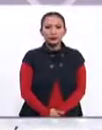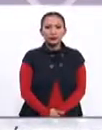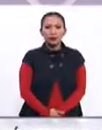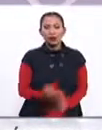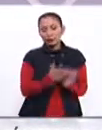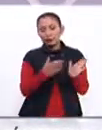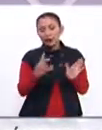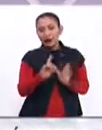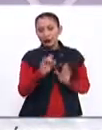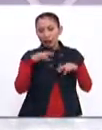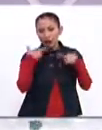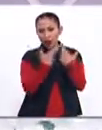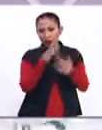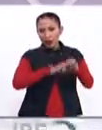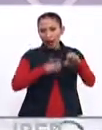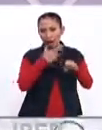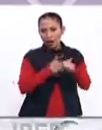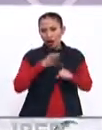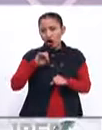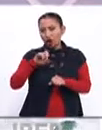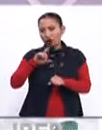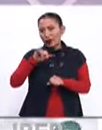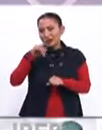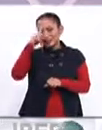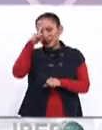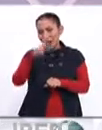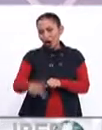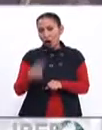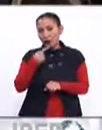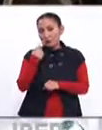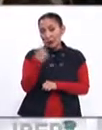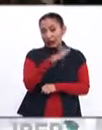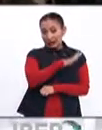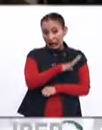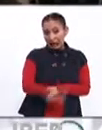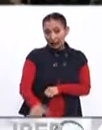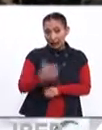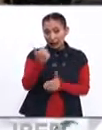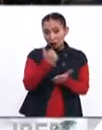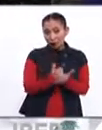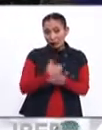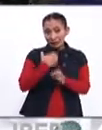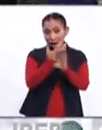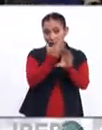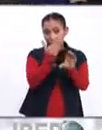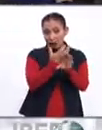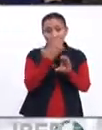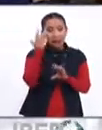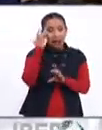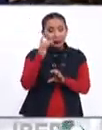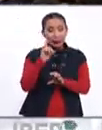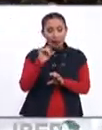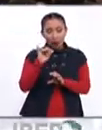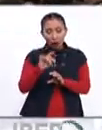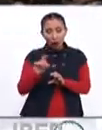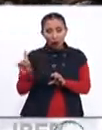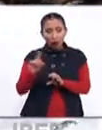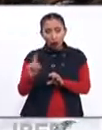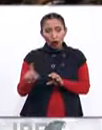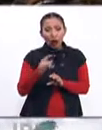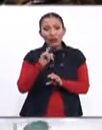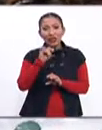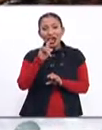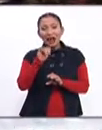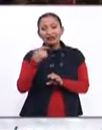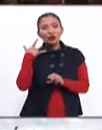Y durante la 30ª reunión de embajadores y cónsules de México, los enviados generales de las ciudades estadounidenses de San Diego, Los Ángeles y